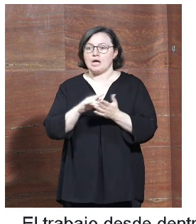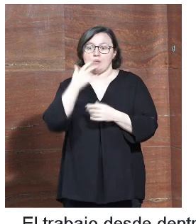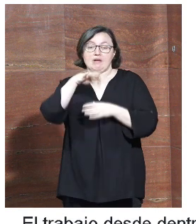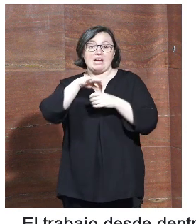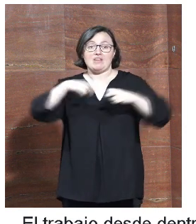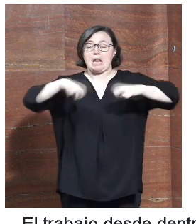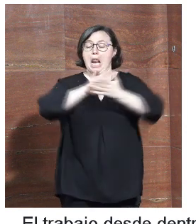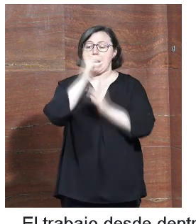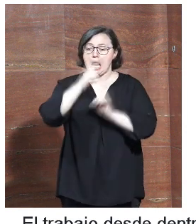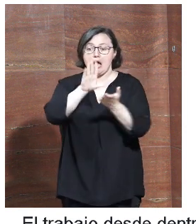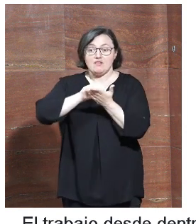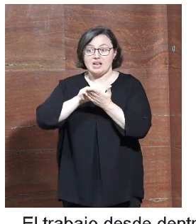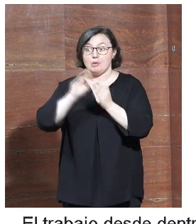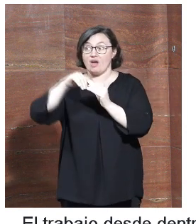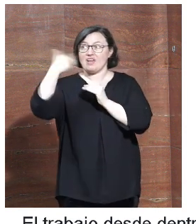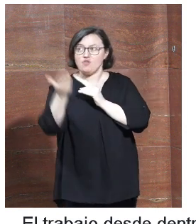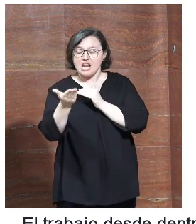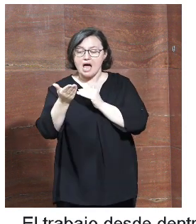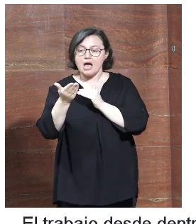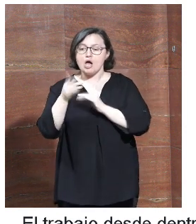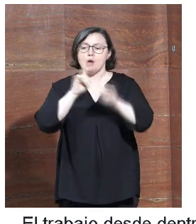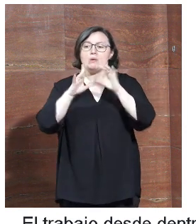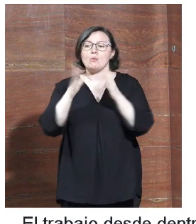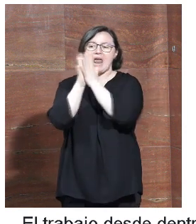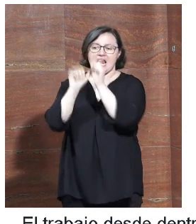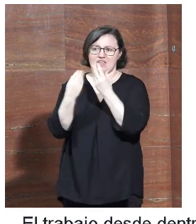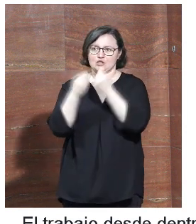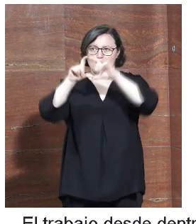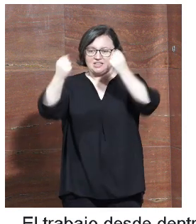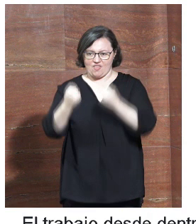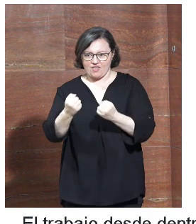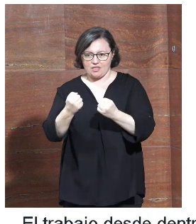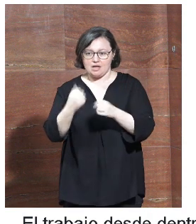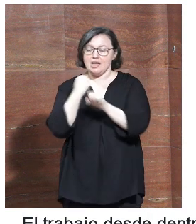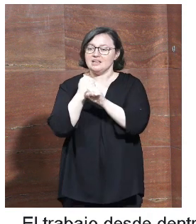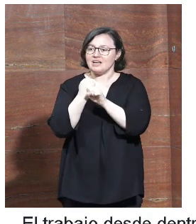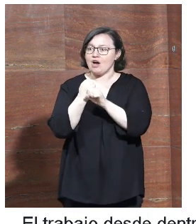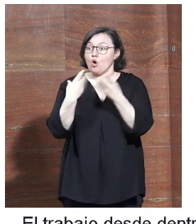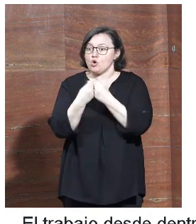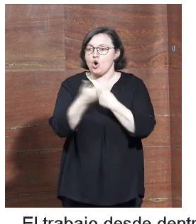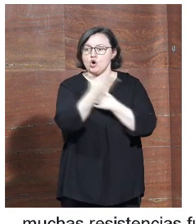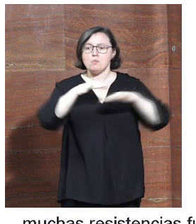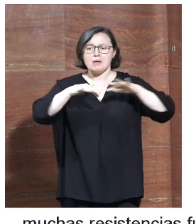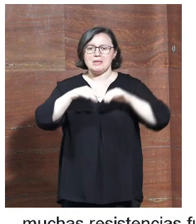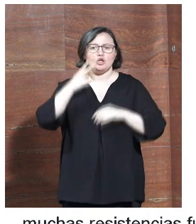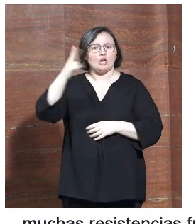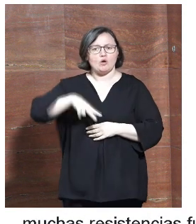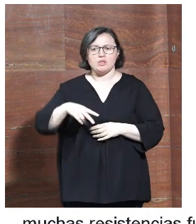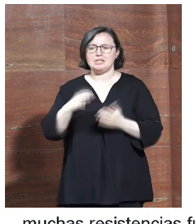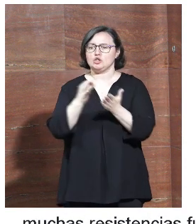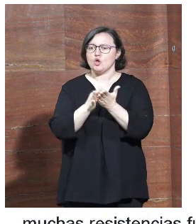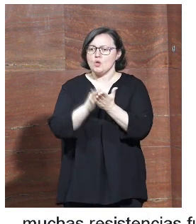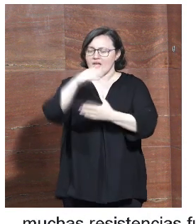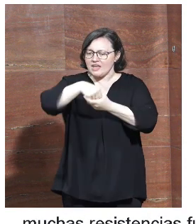¿no? Y el hacia afuera, ¿no?, todas estas alianzas, ¿no?, que os comentaba con los diferentes movimientos, reconocernos como iguales desde